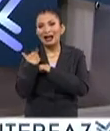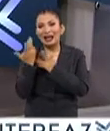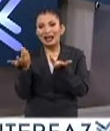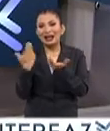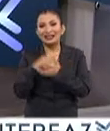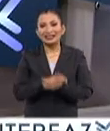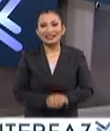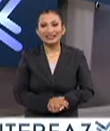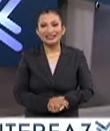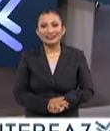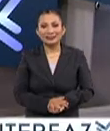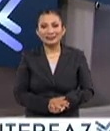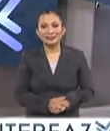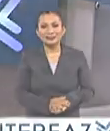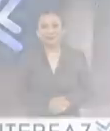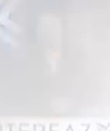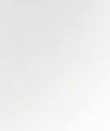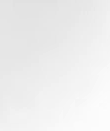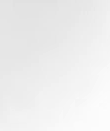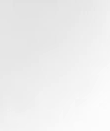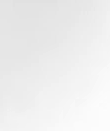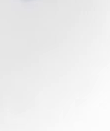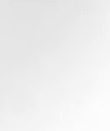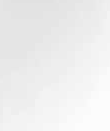la serranía.